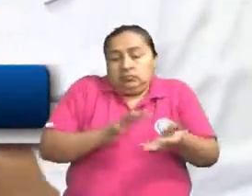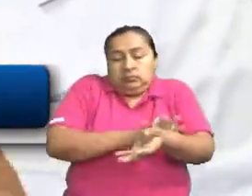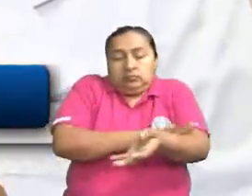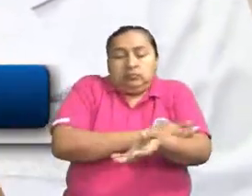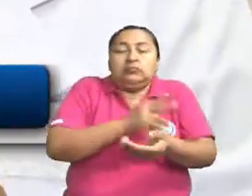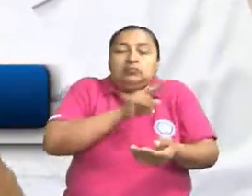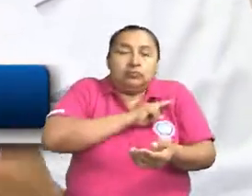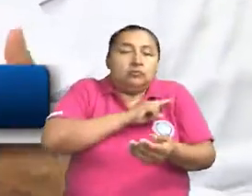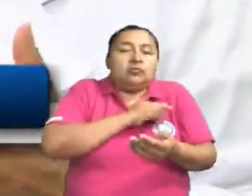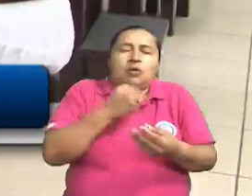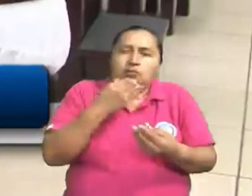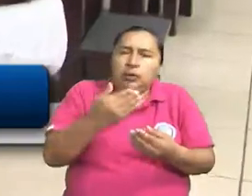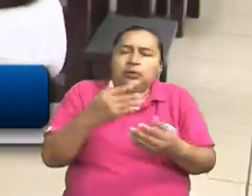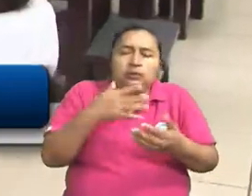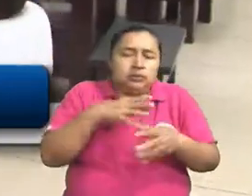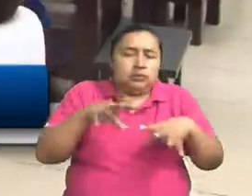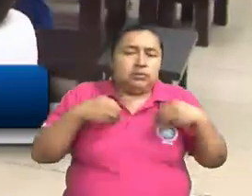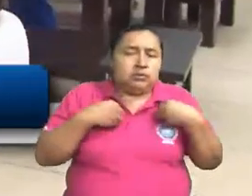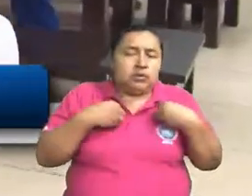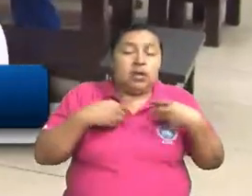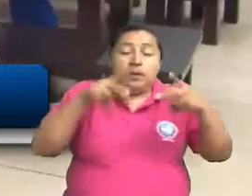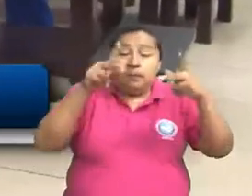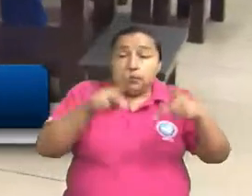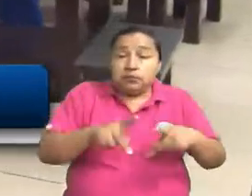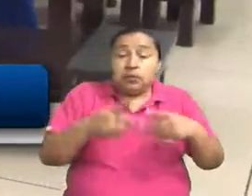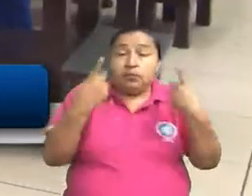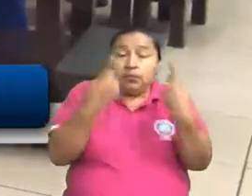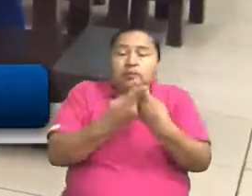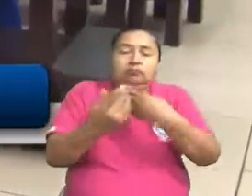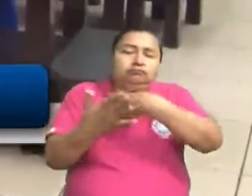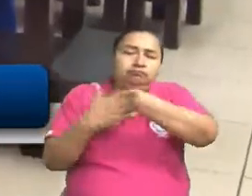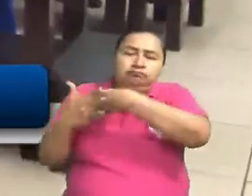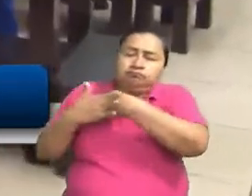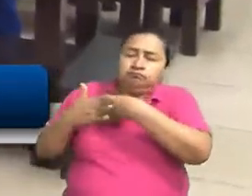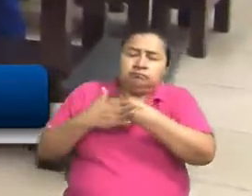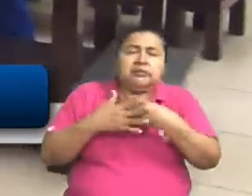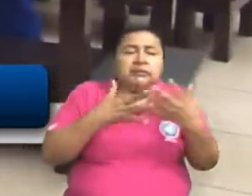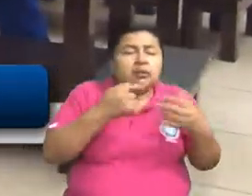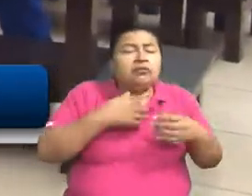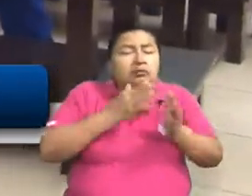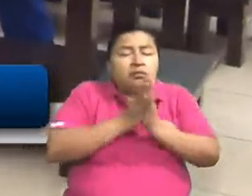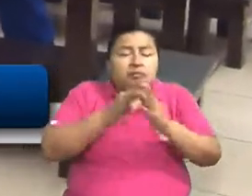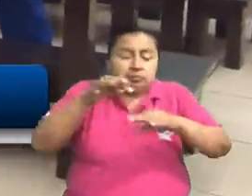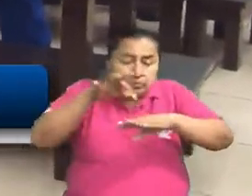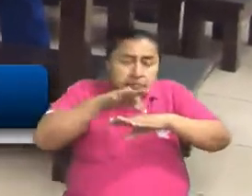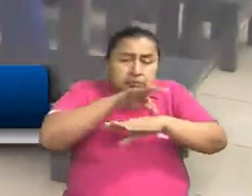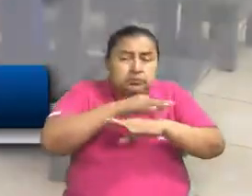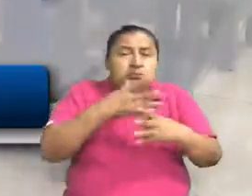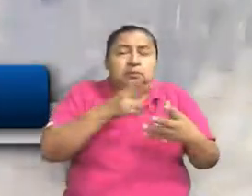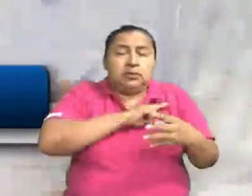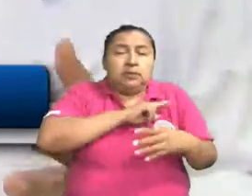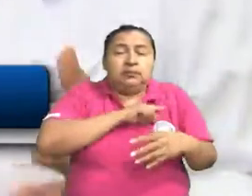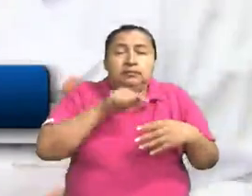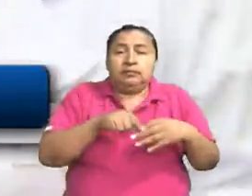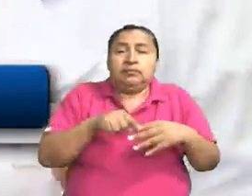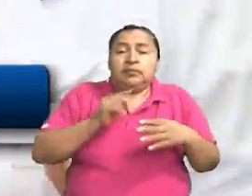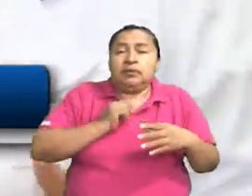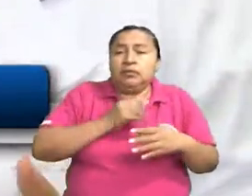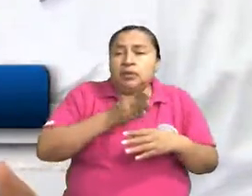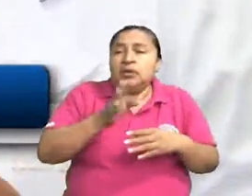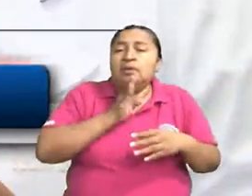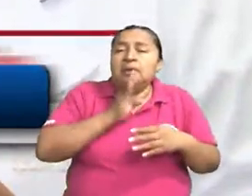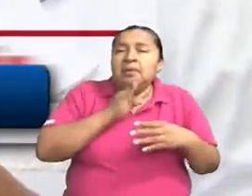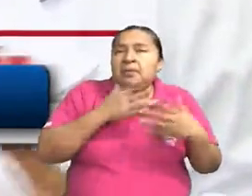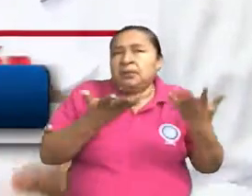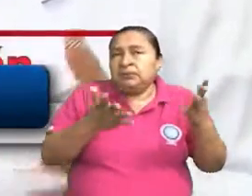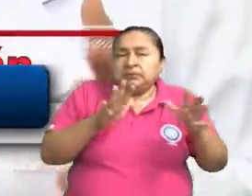tiene muy buena aceptación, la población la pide mucho, y se da bastante, a ver cómo se diría esto, se da